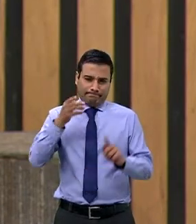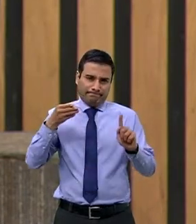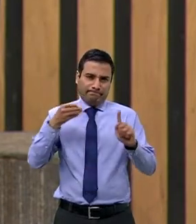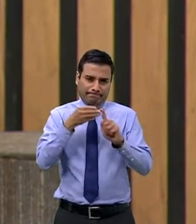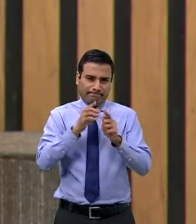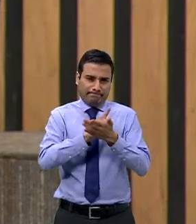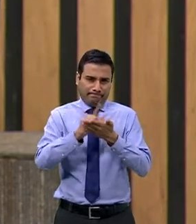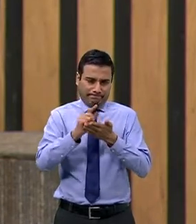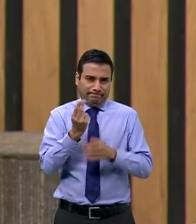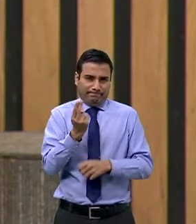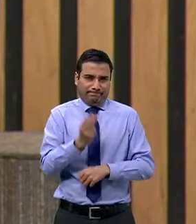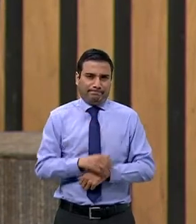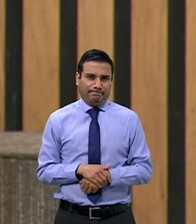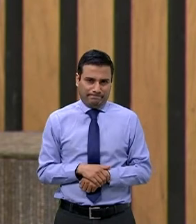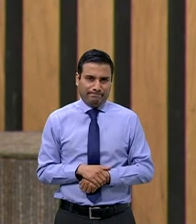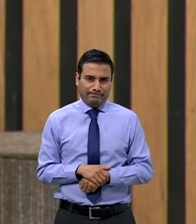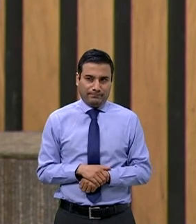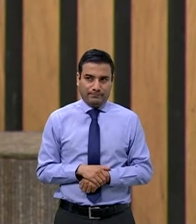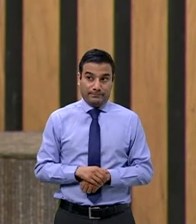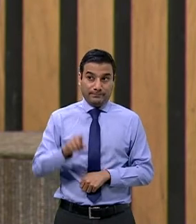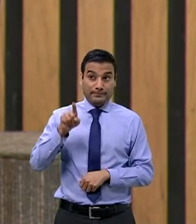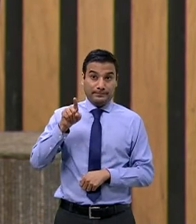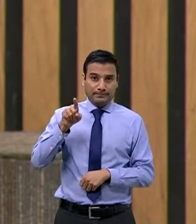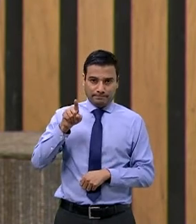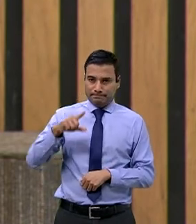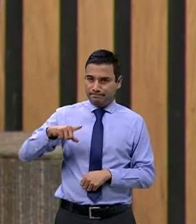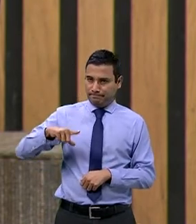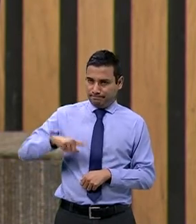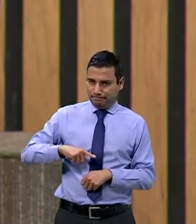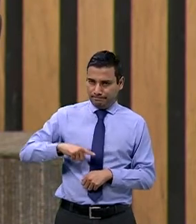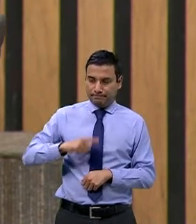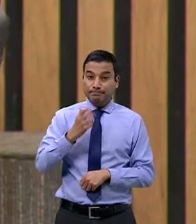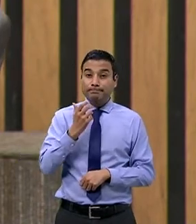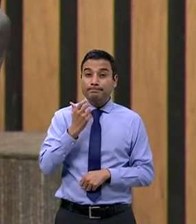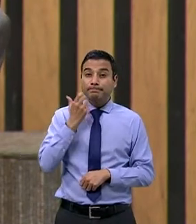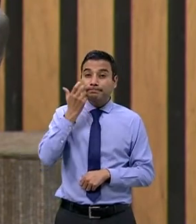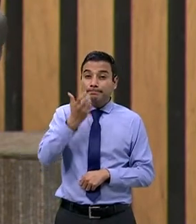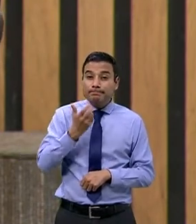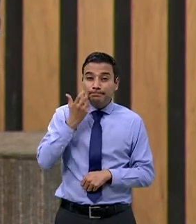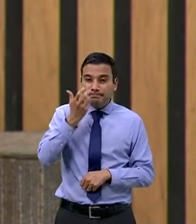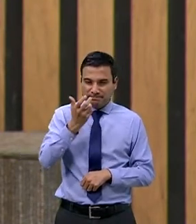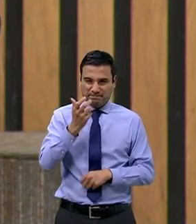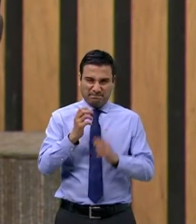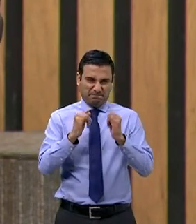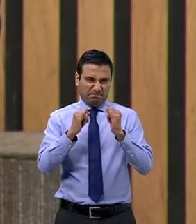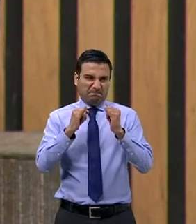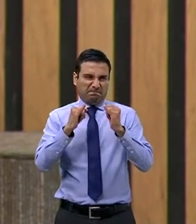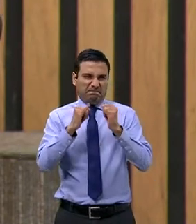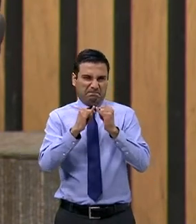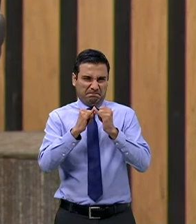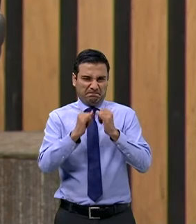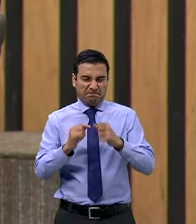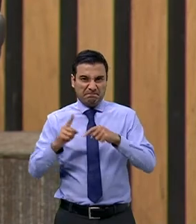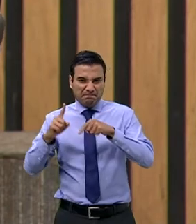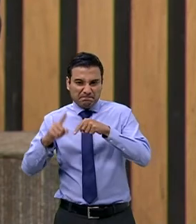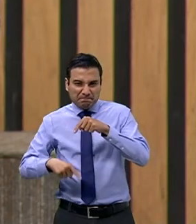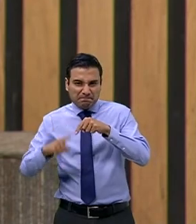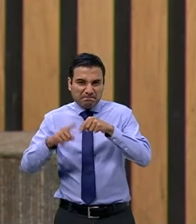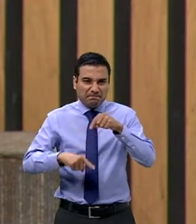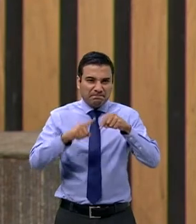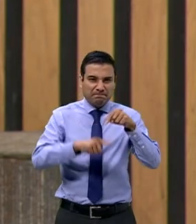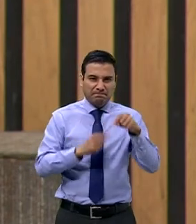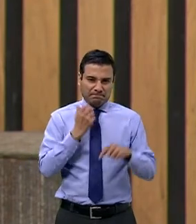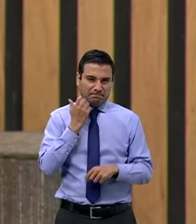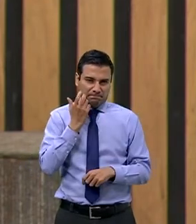es lesionar a las instituciones establecidas dudando de su capacidad para organizar un evento